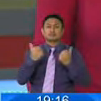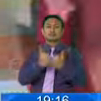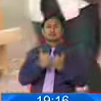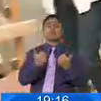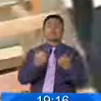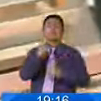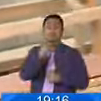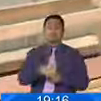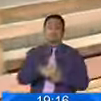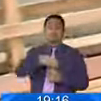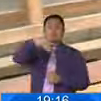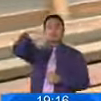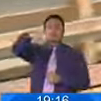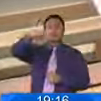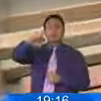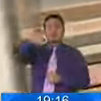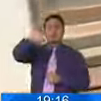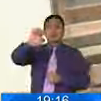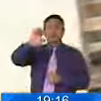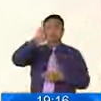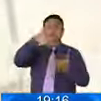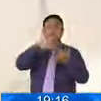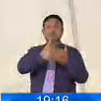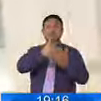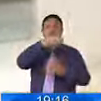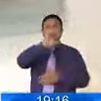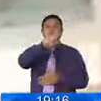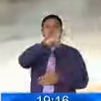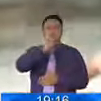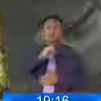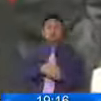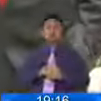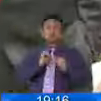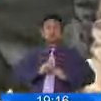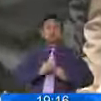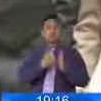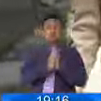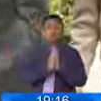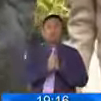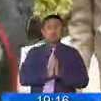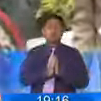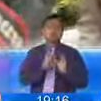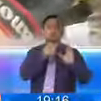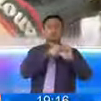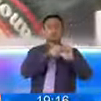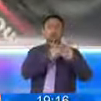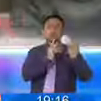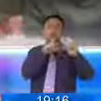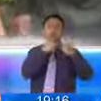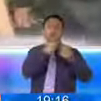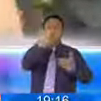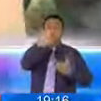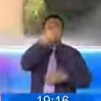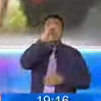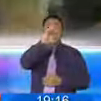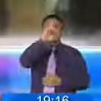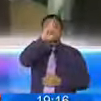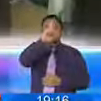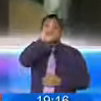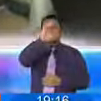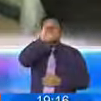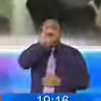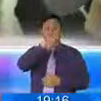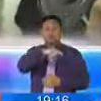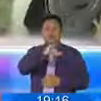Montaño acudió este miércoles hasta el Consejo Nacional Electoral para presentar su solicitud de desafiliación del movimiento Creo. Según Montaño,